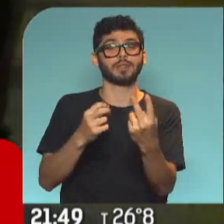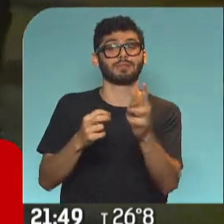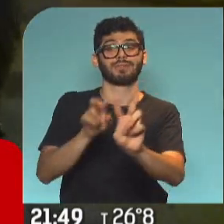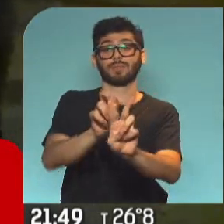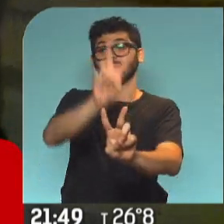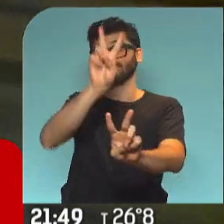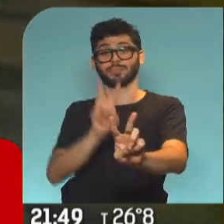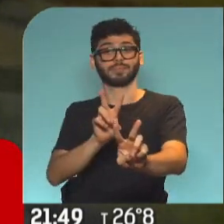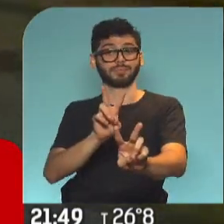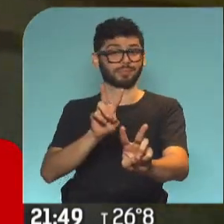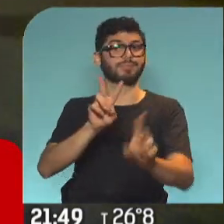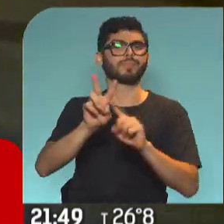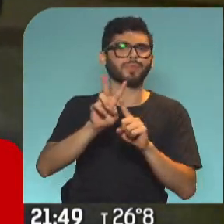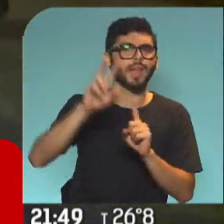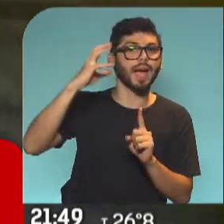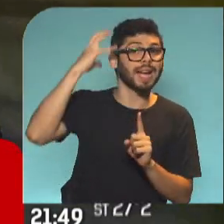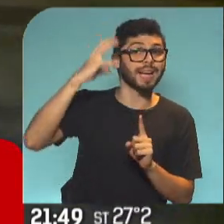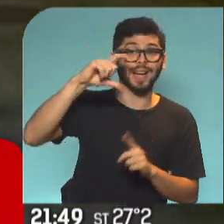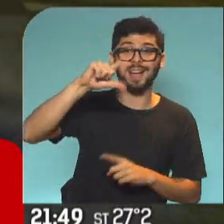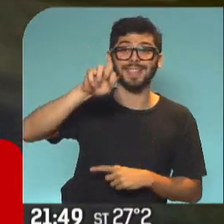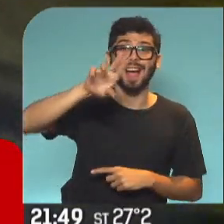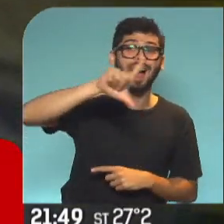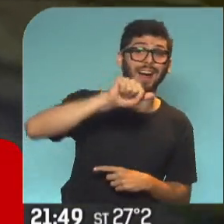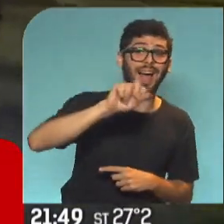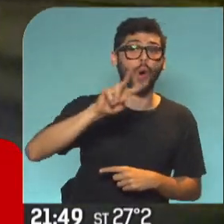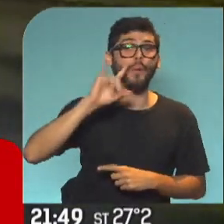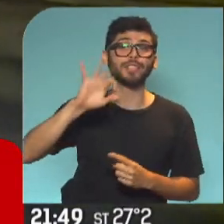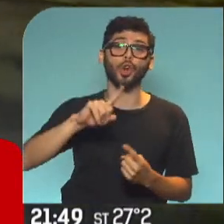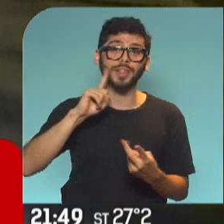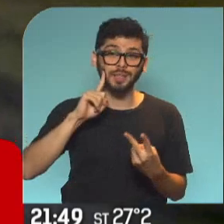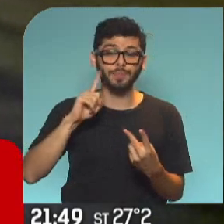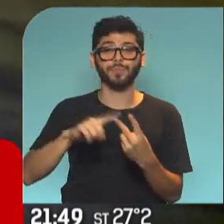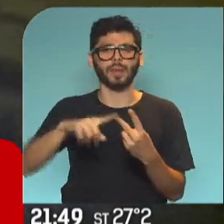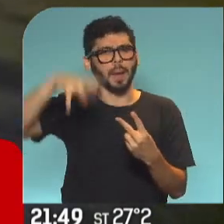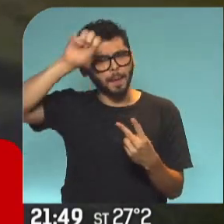segunda fila, Carla Bisotti, sí. El canciller Felipe Solá.